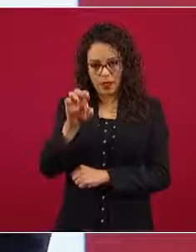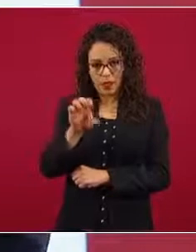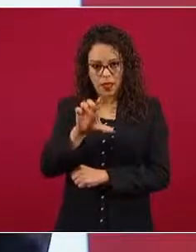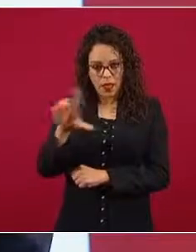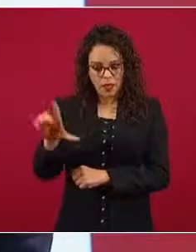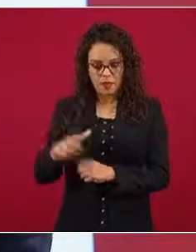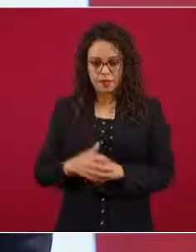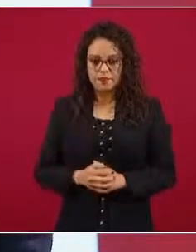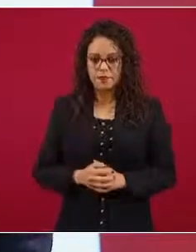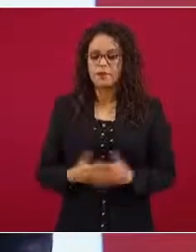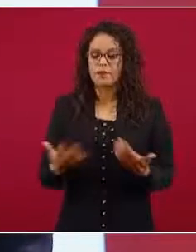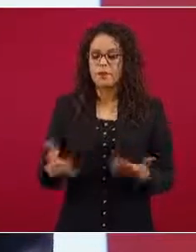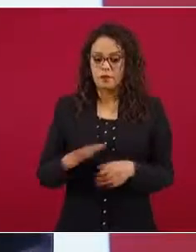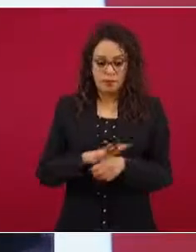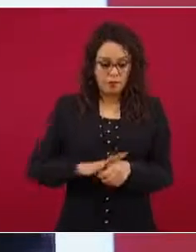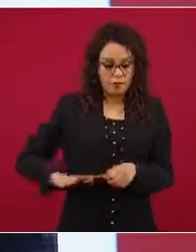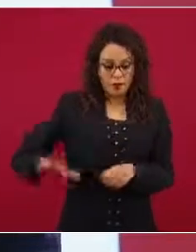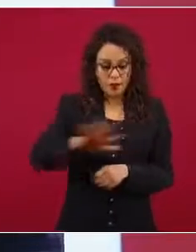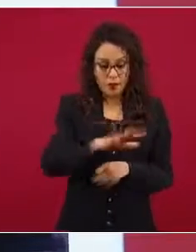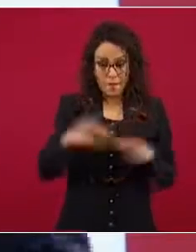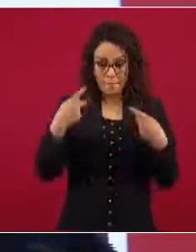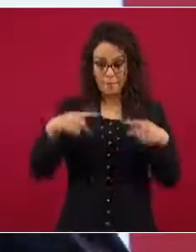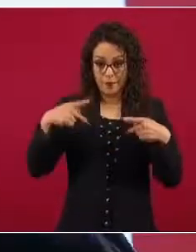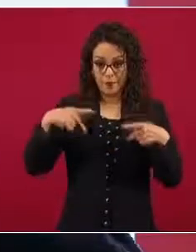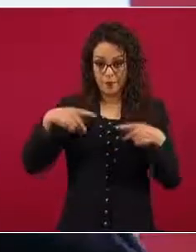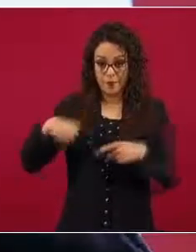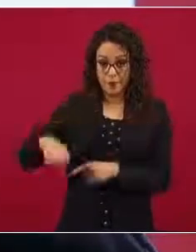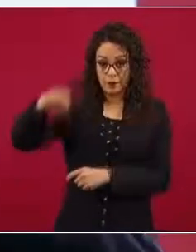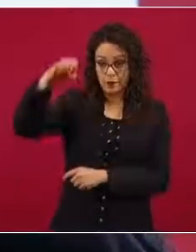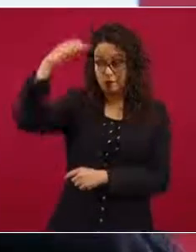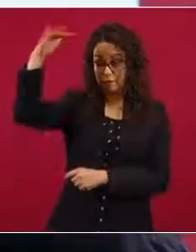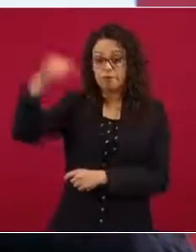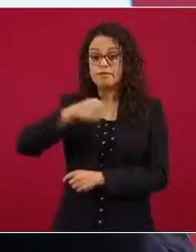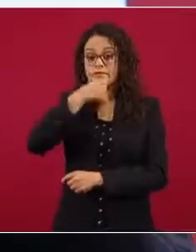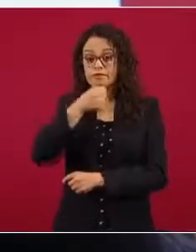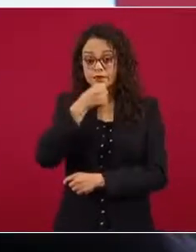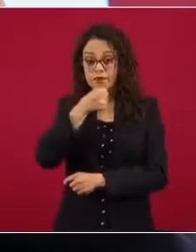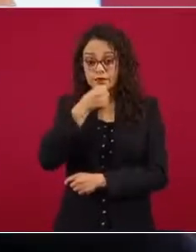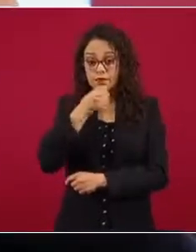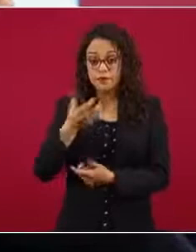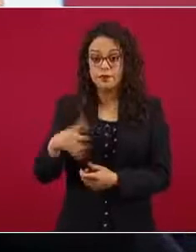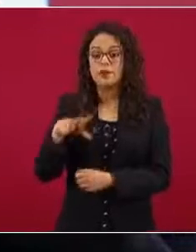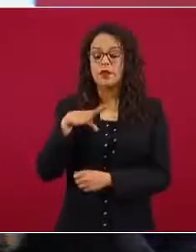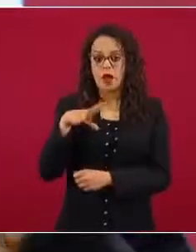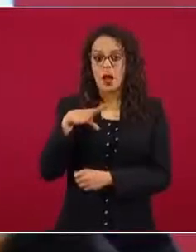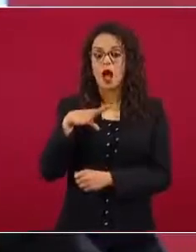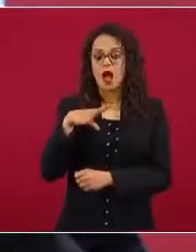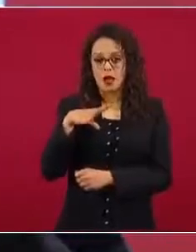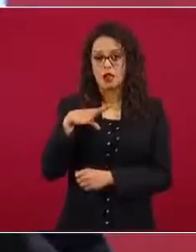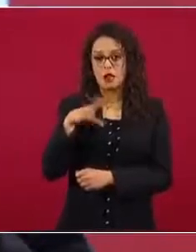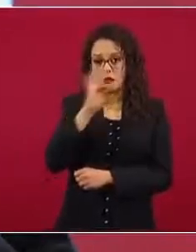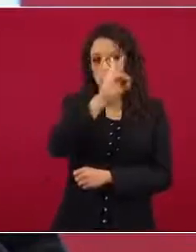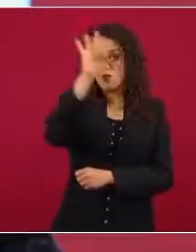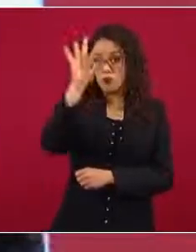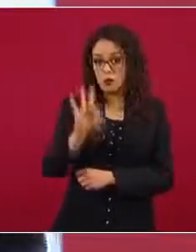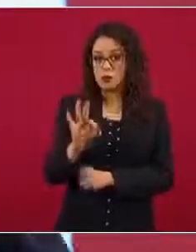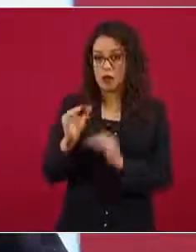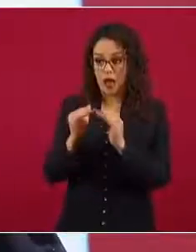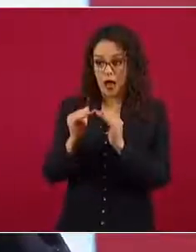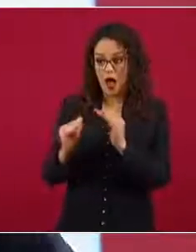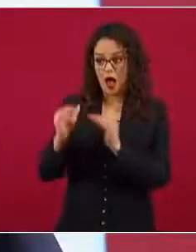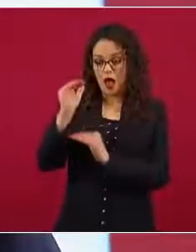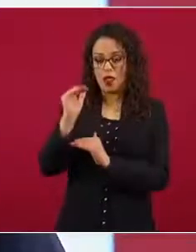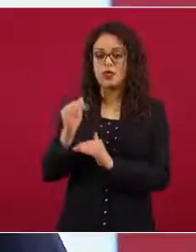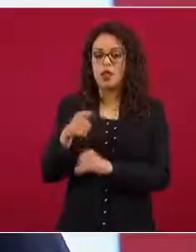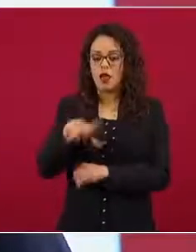de población de adultos mayores están un porcentaje considerable de enfermos crónicos, casi la